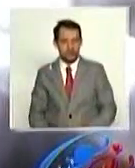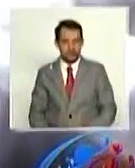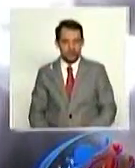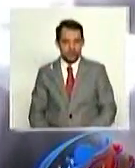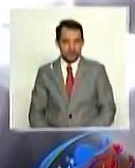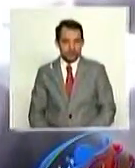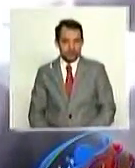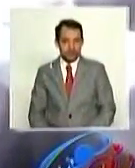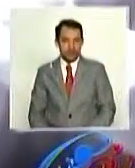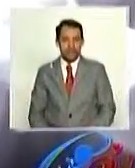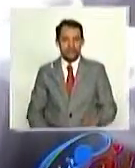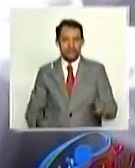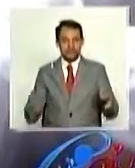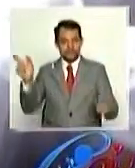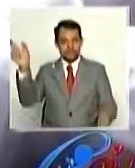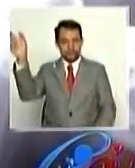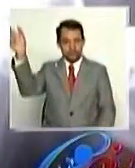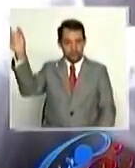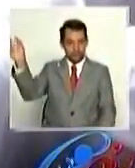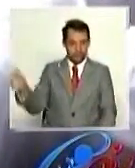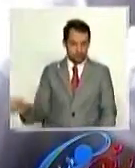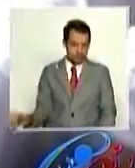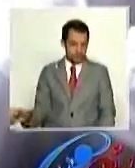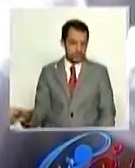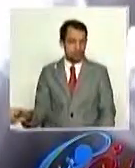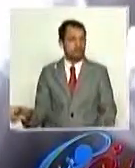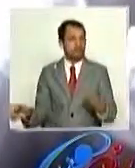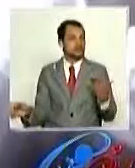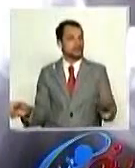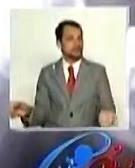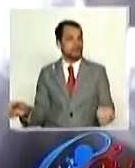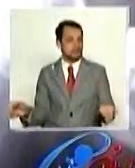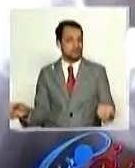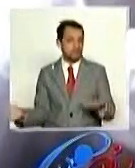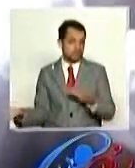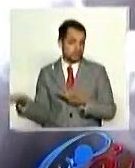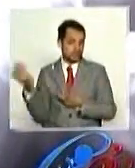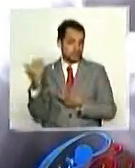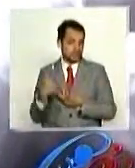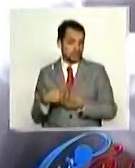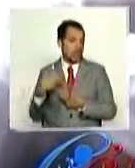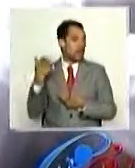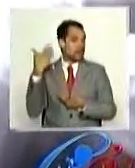Bueno, este es un paciente que nos llega al parque médico, no